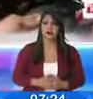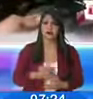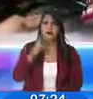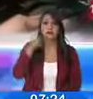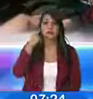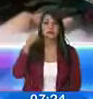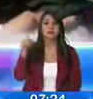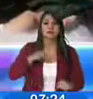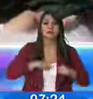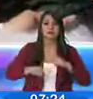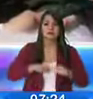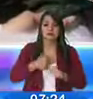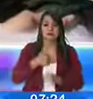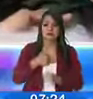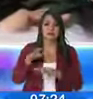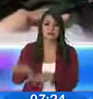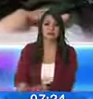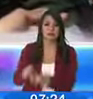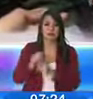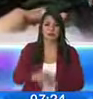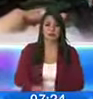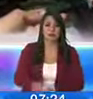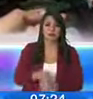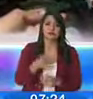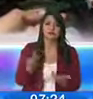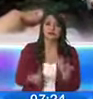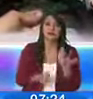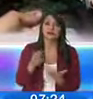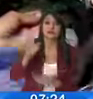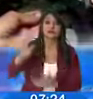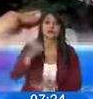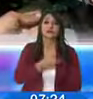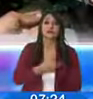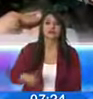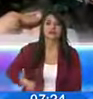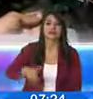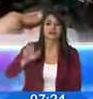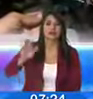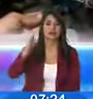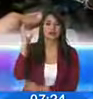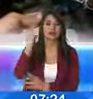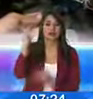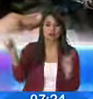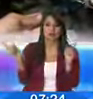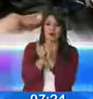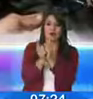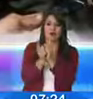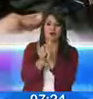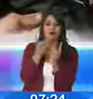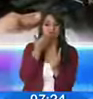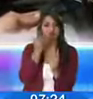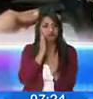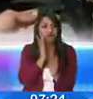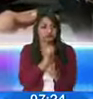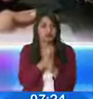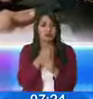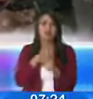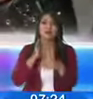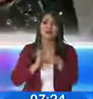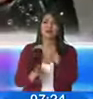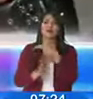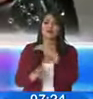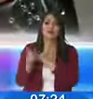Correa hace una gestión diplomática con el presidente Juan Manuel Santos, quien traiciona mi condición de